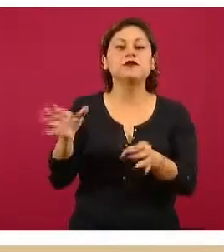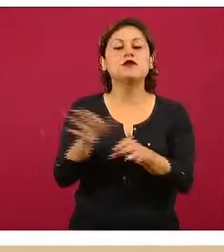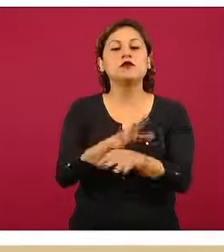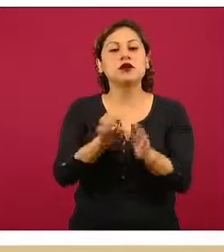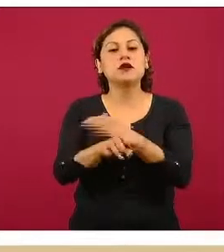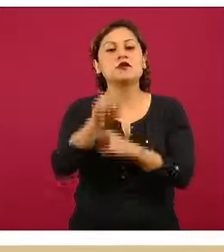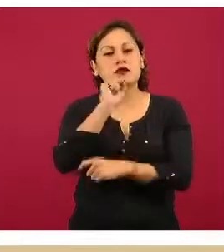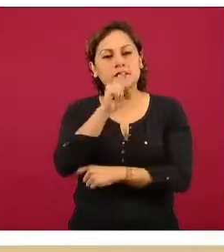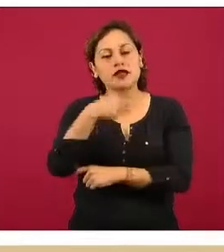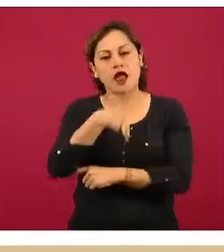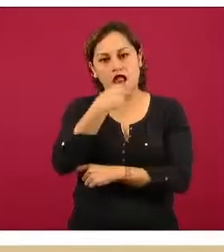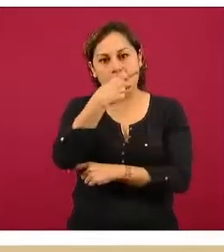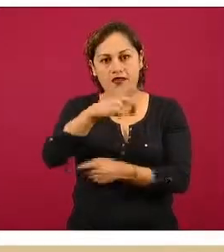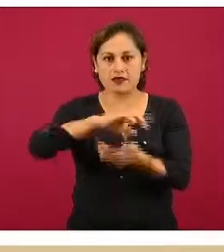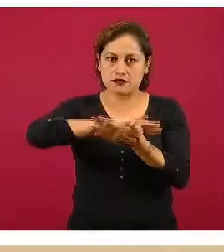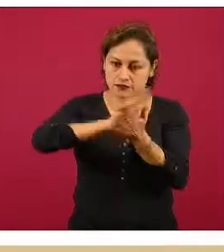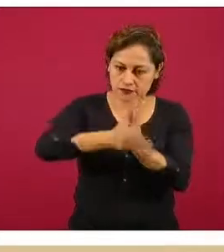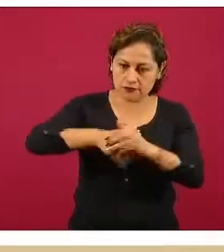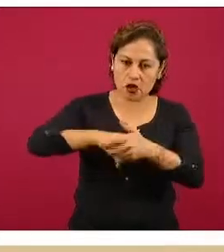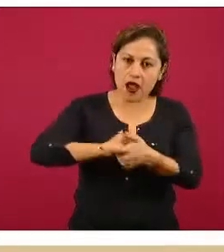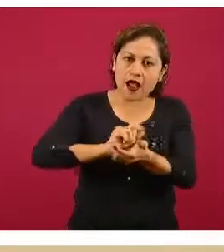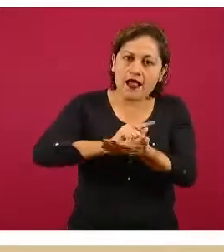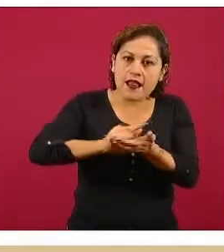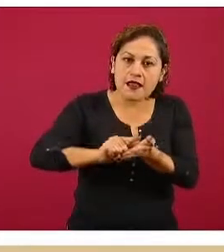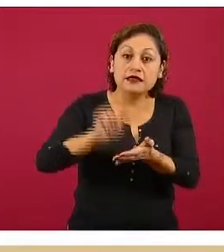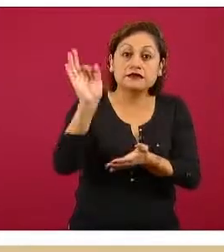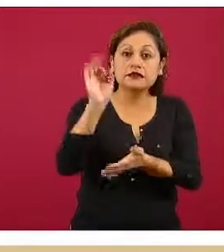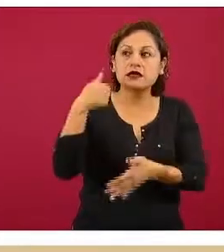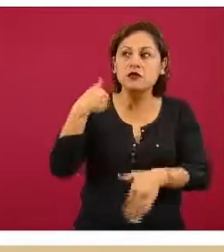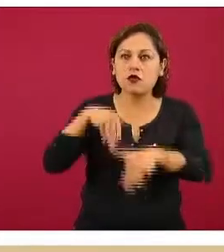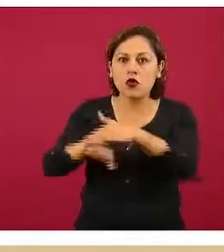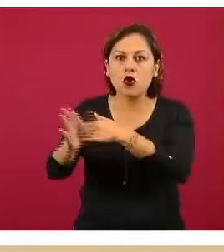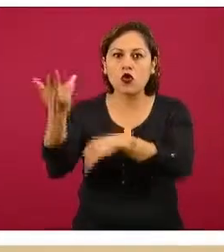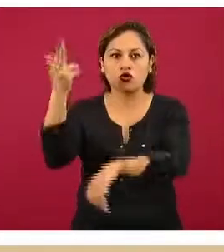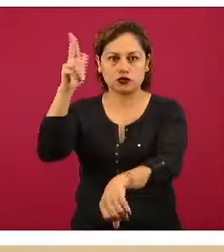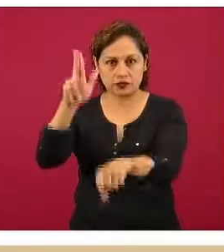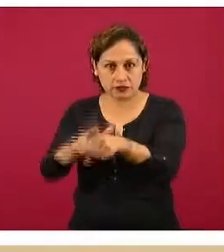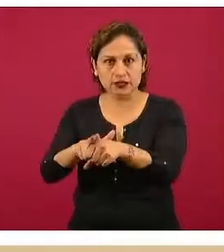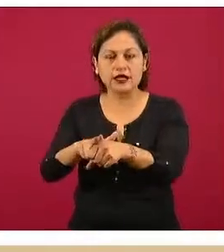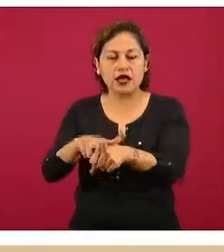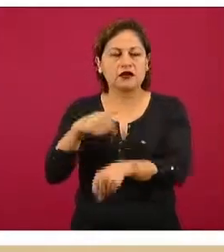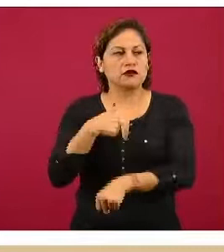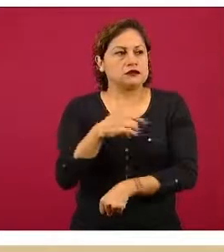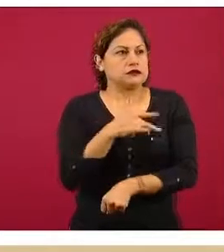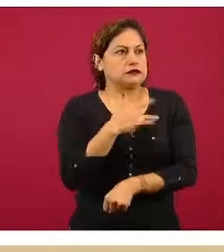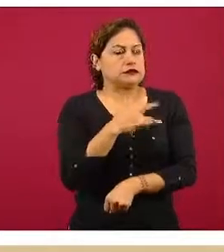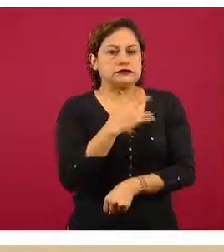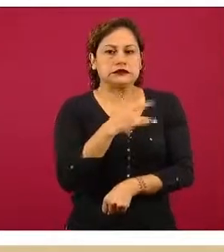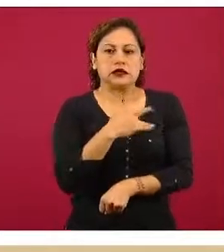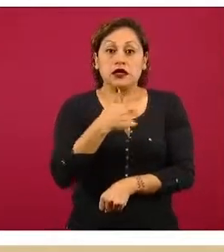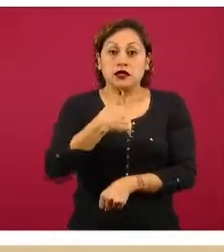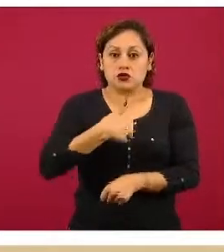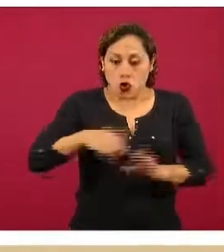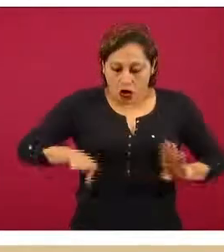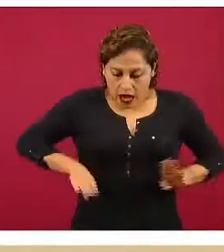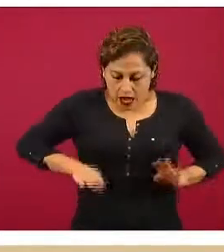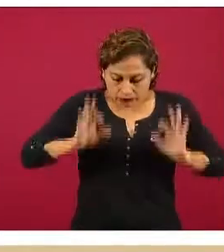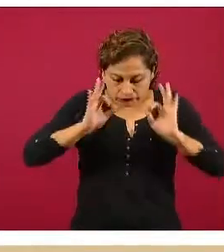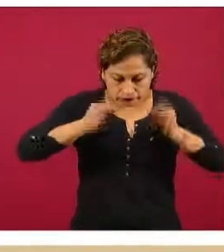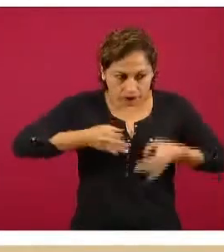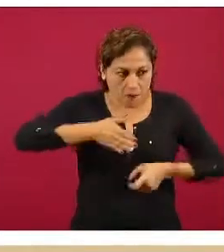una urgencia, pero si soy de los grupos vulnerables, acudir sin esperar a la atención que